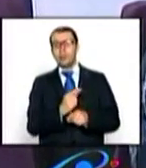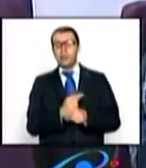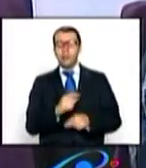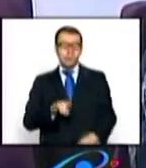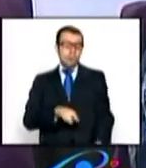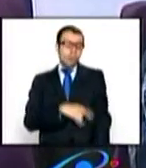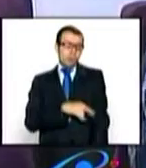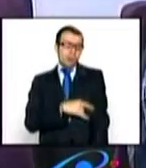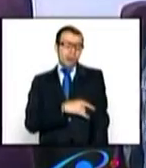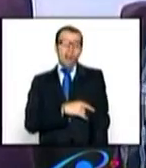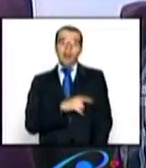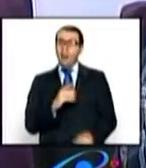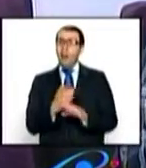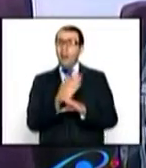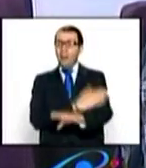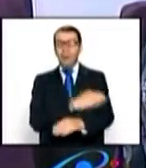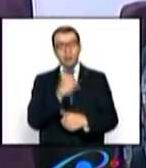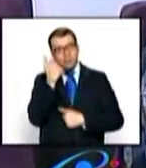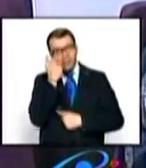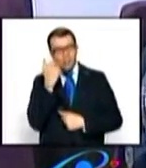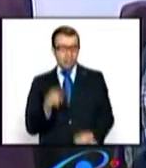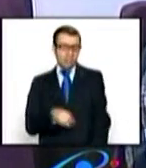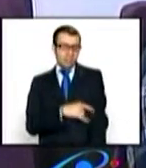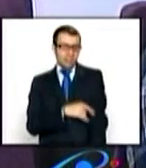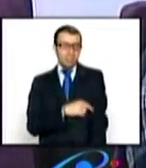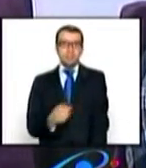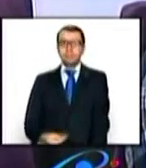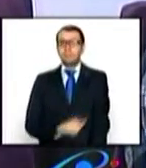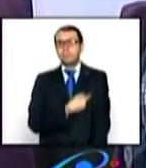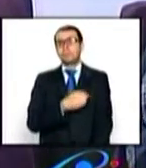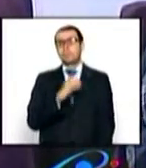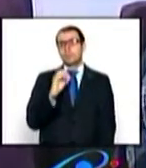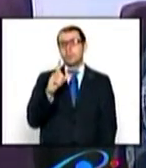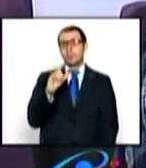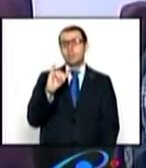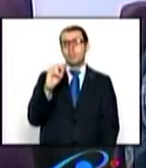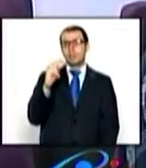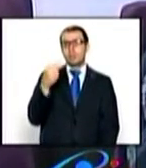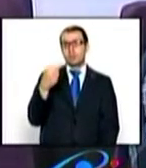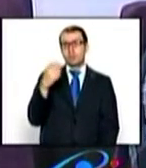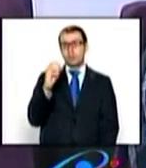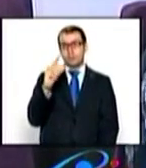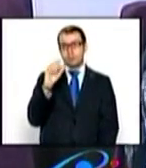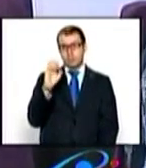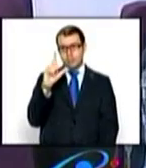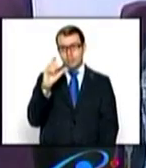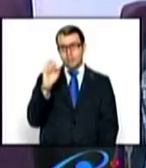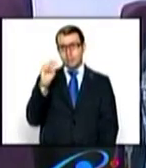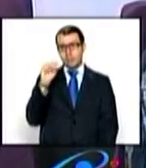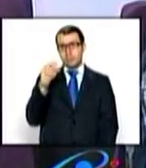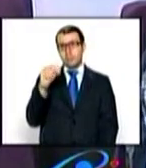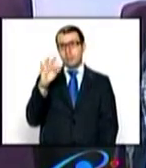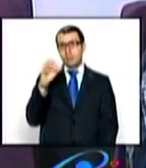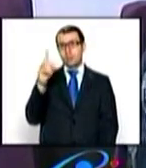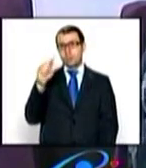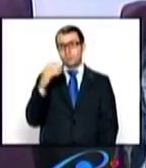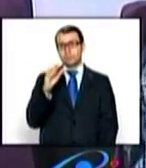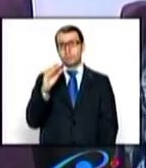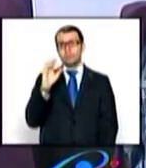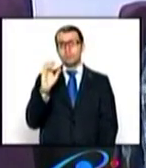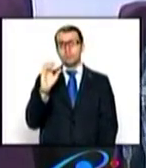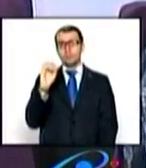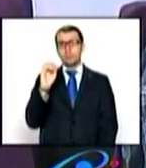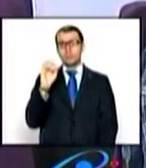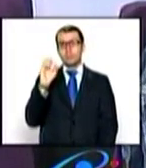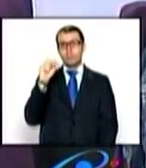la capacidad, por ejemplo, de aplicar oligoelementos, de aplicar vitaminas, coenzimas, sustancias que hacen propiamente lo que hacen